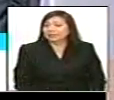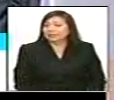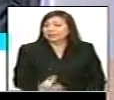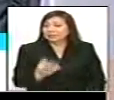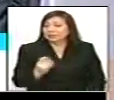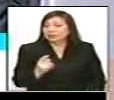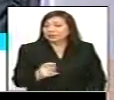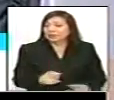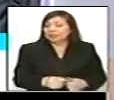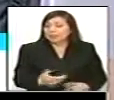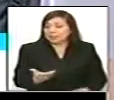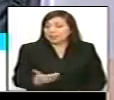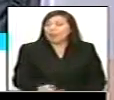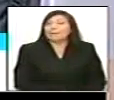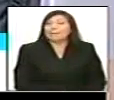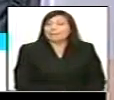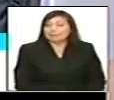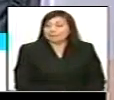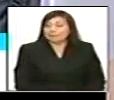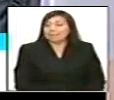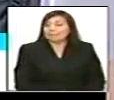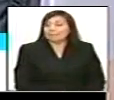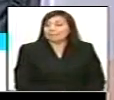subdesarrollo. Yo quiero ceder el uso de la palabra antes del señor Arana, la doctora